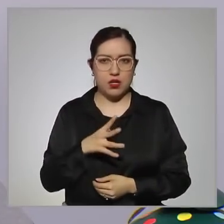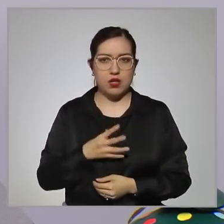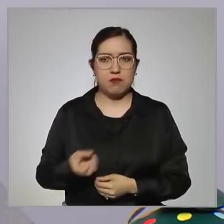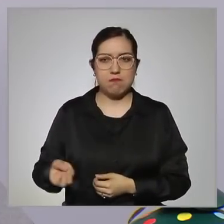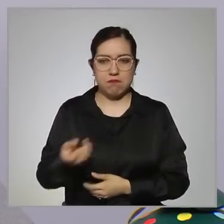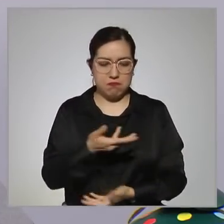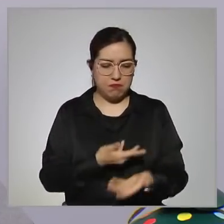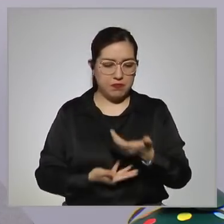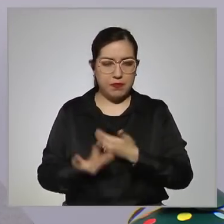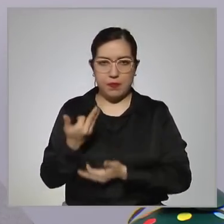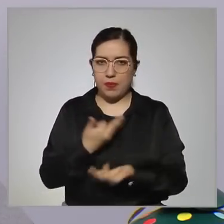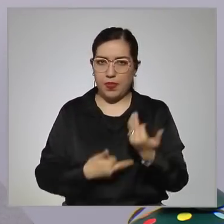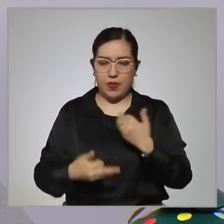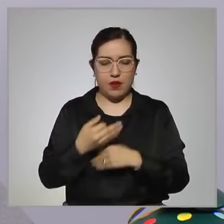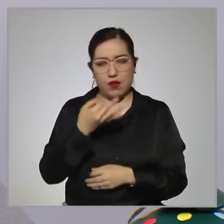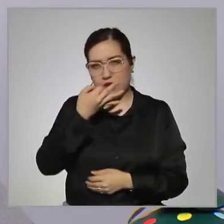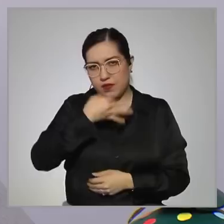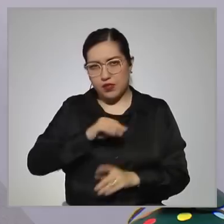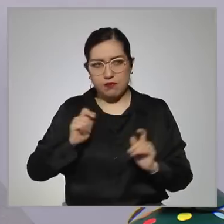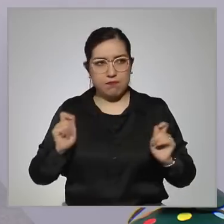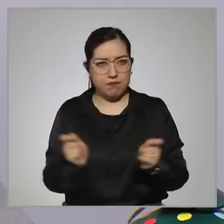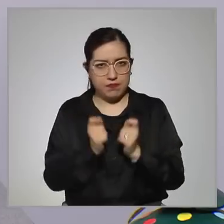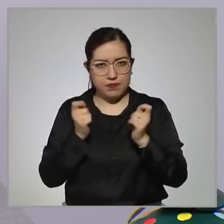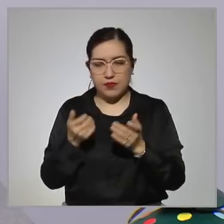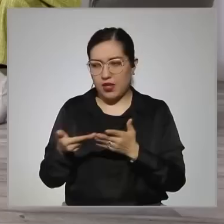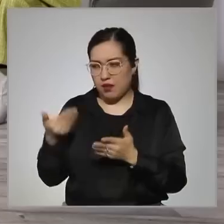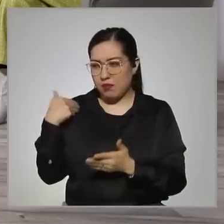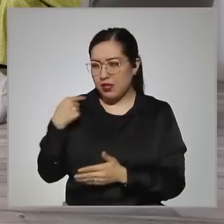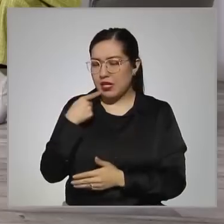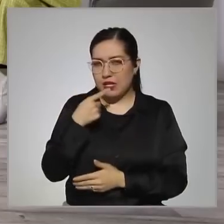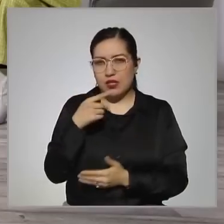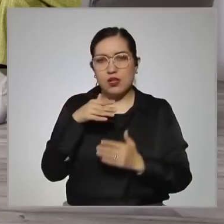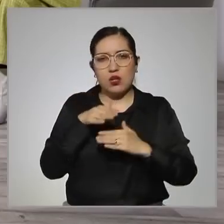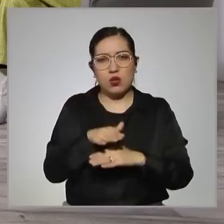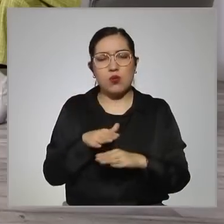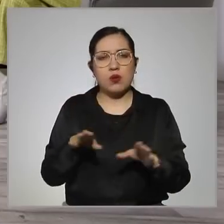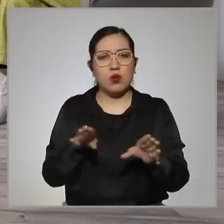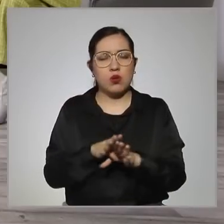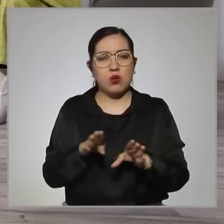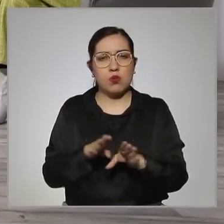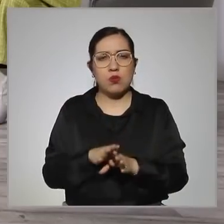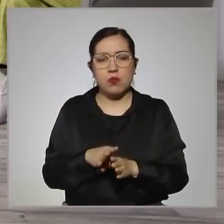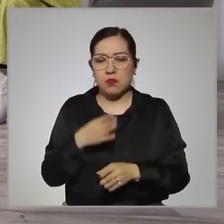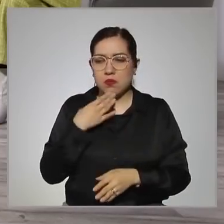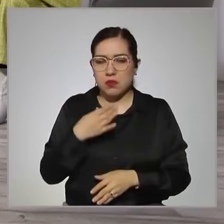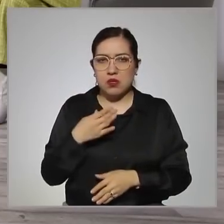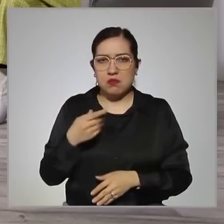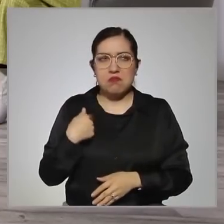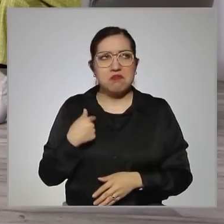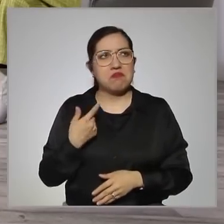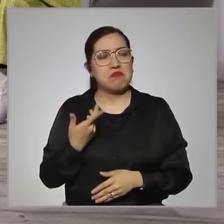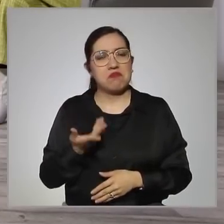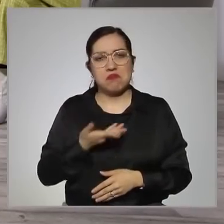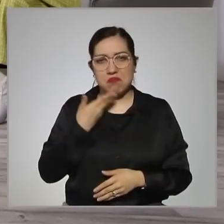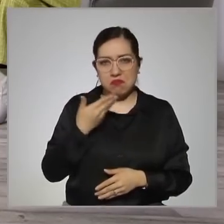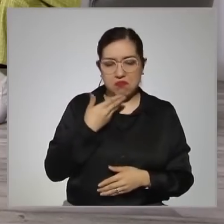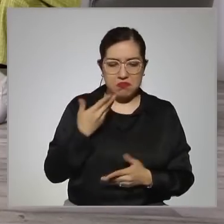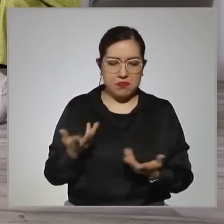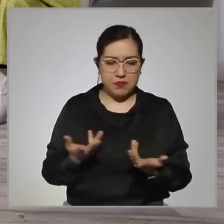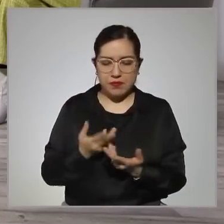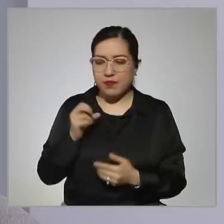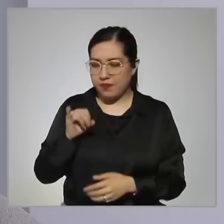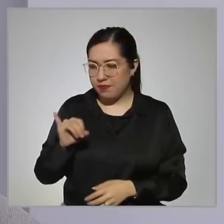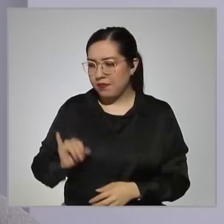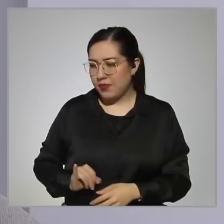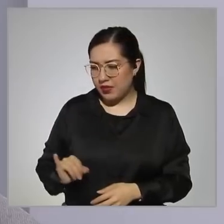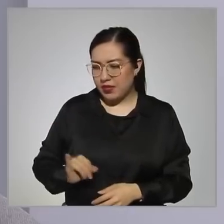este tipo de celebraciones. Y hablaban hace rato de la capacidad adaptativa, ¿no? Así es. A mí un fenómeno que me parece muy